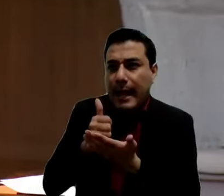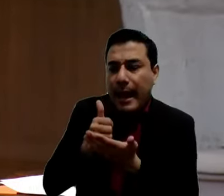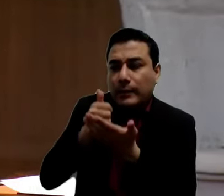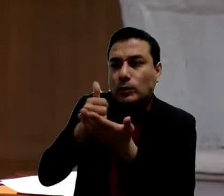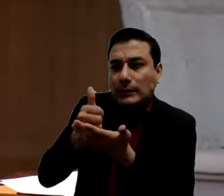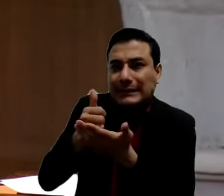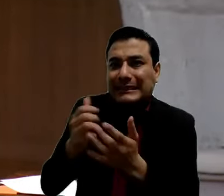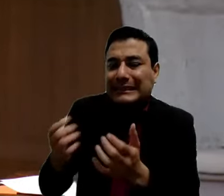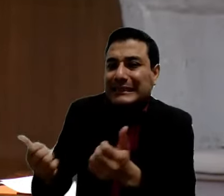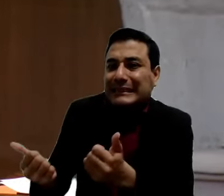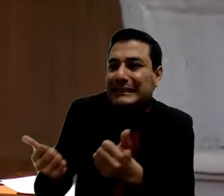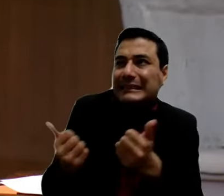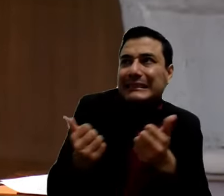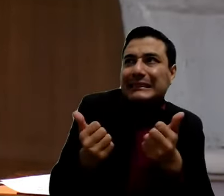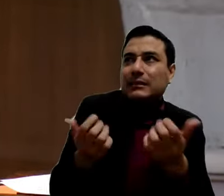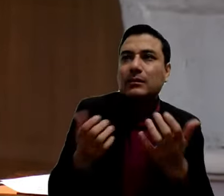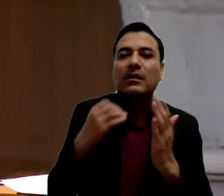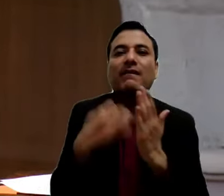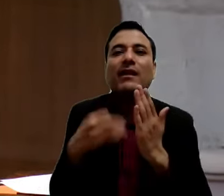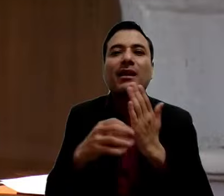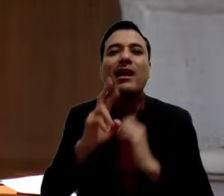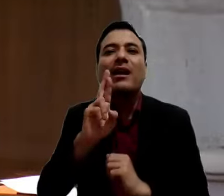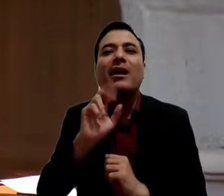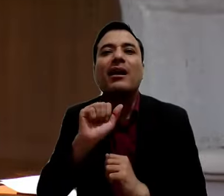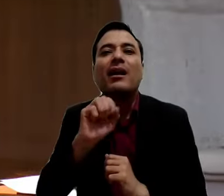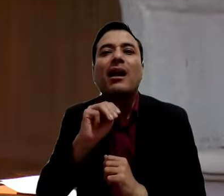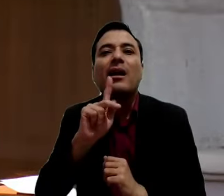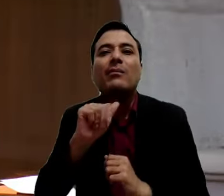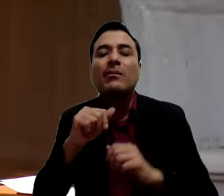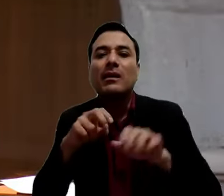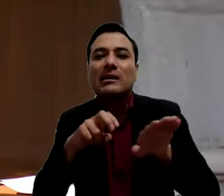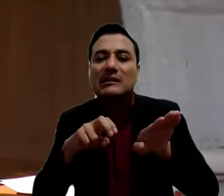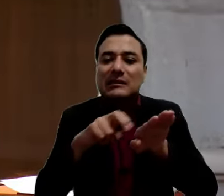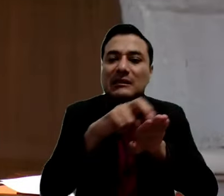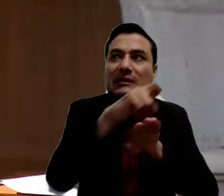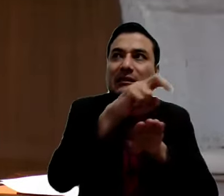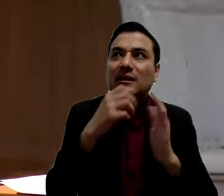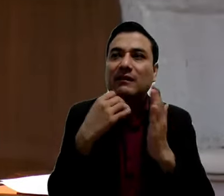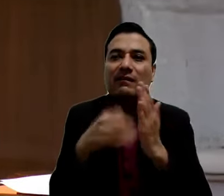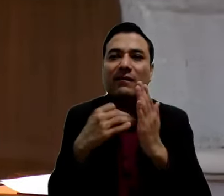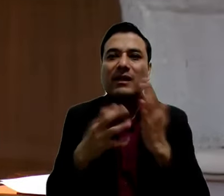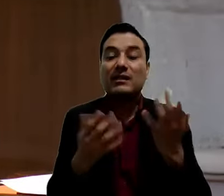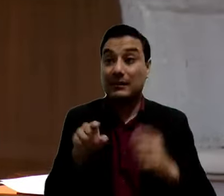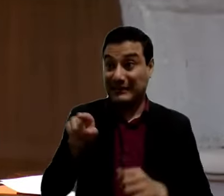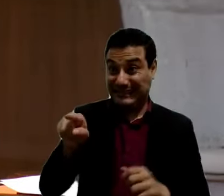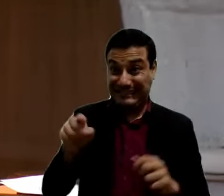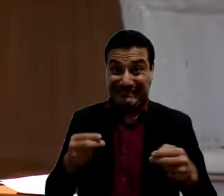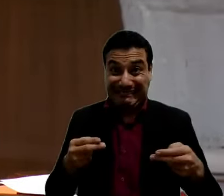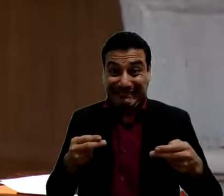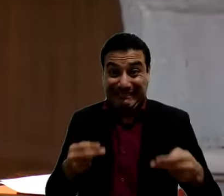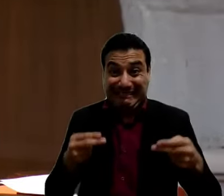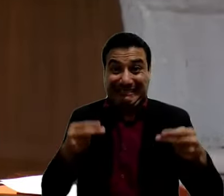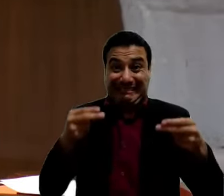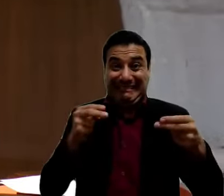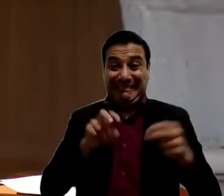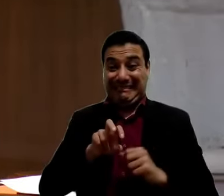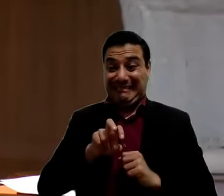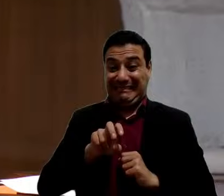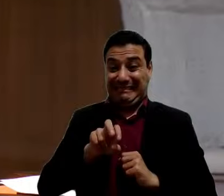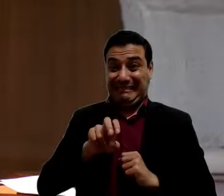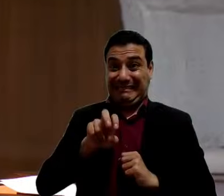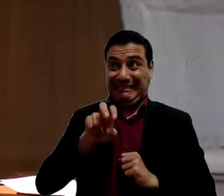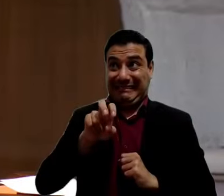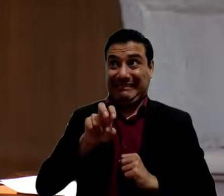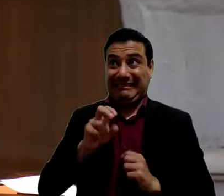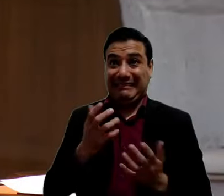rampa para que puedan acceder por sí solas o solos porque estas escaleras que algunas personas y la